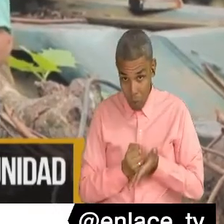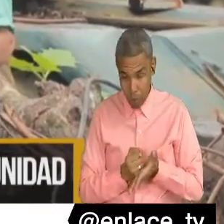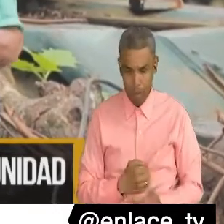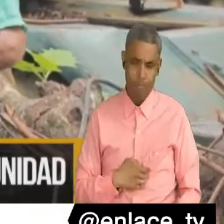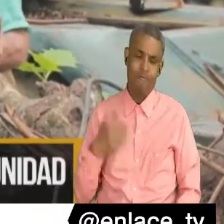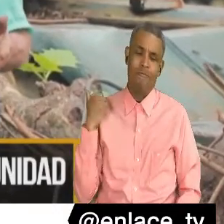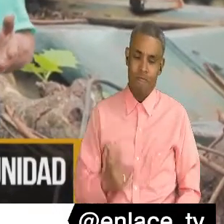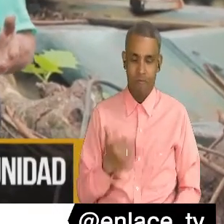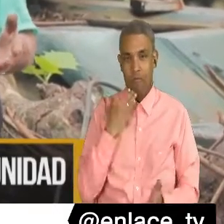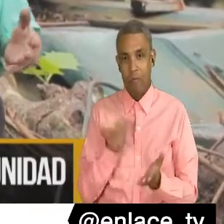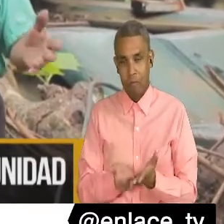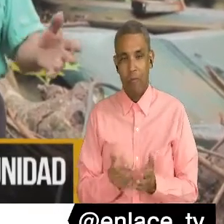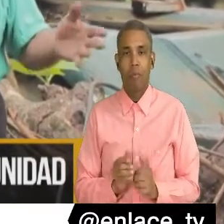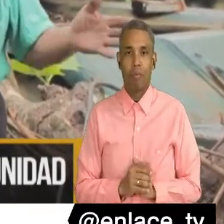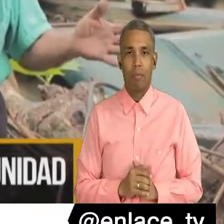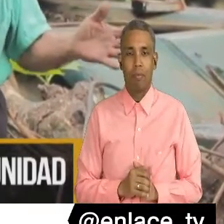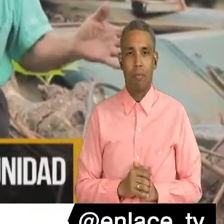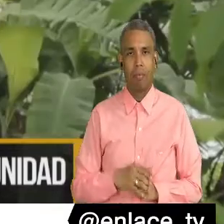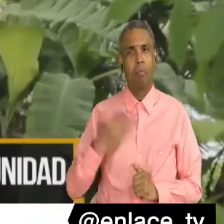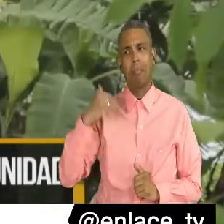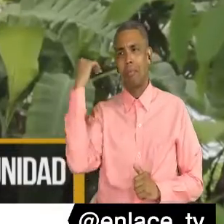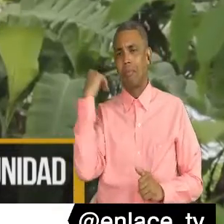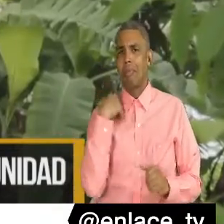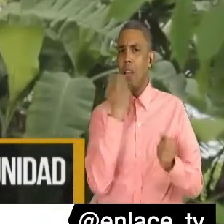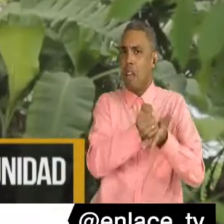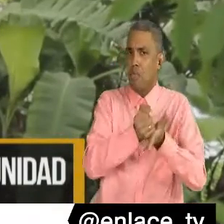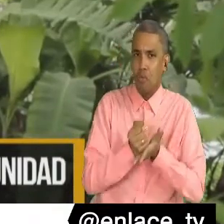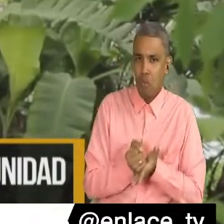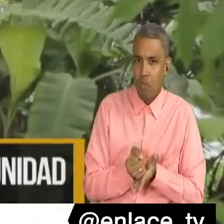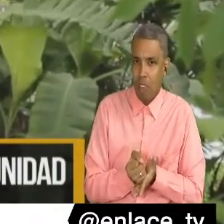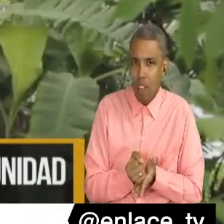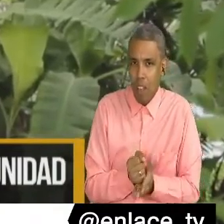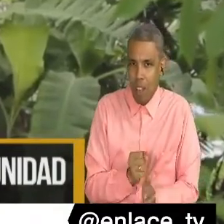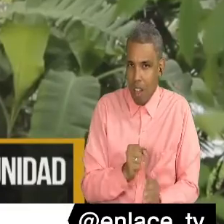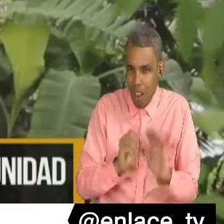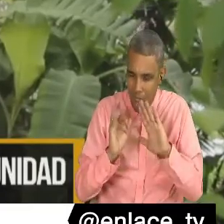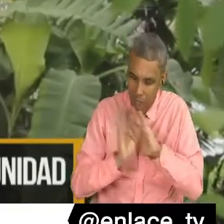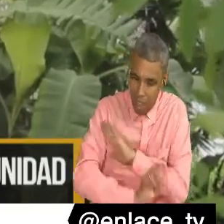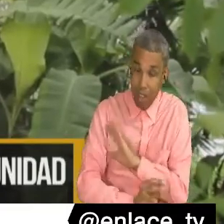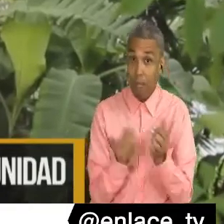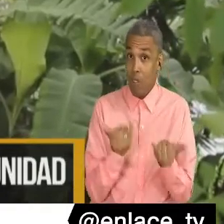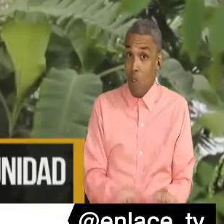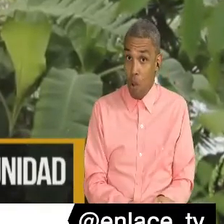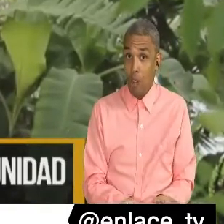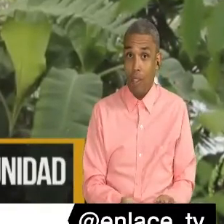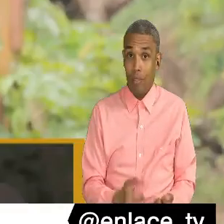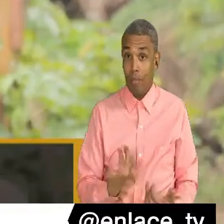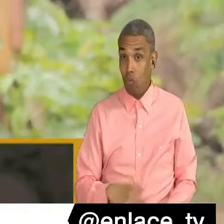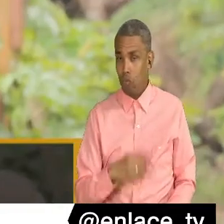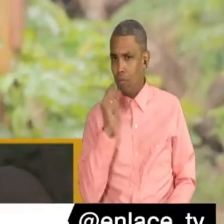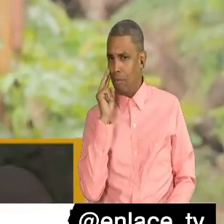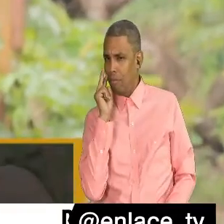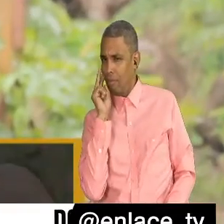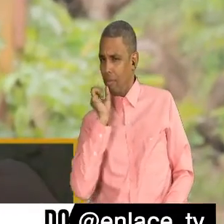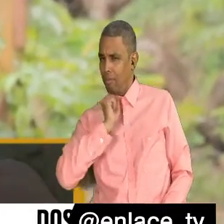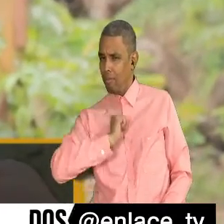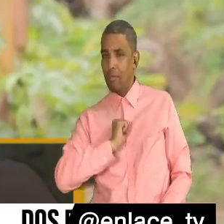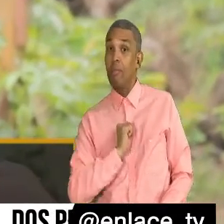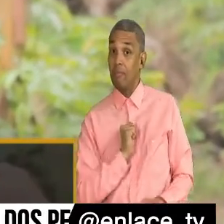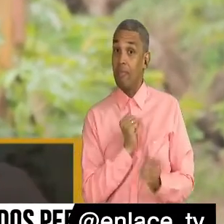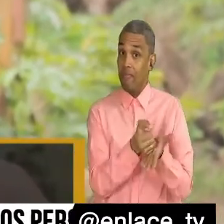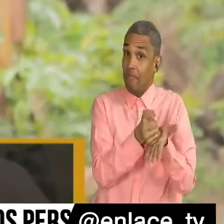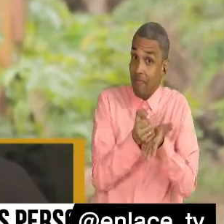no fue tan exitosa la intervención, pero ahora en esta ocasión veo que ya